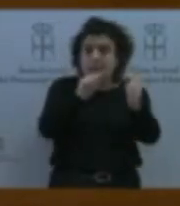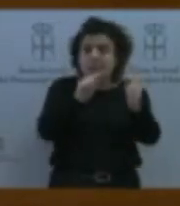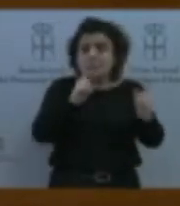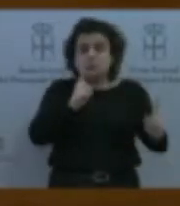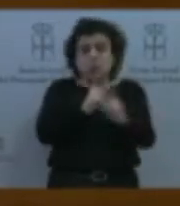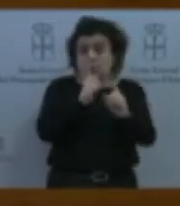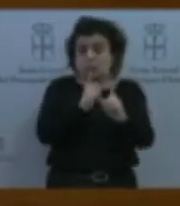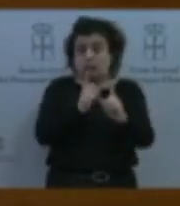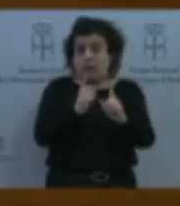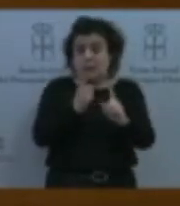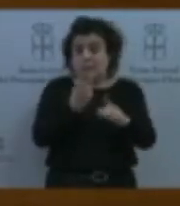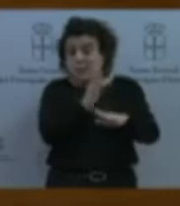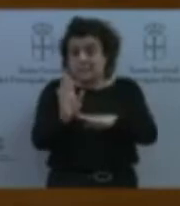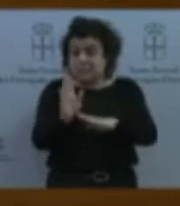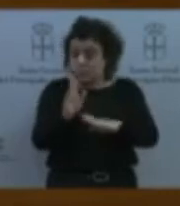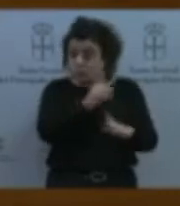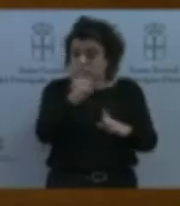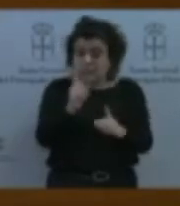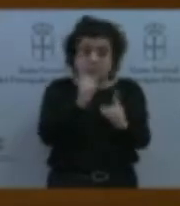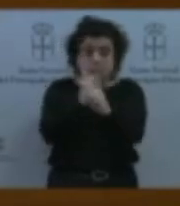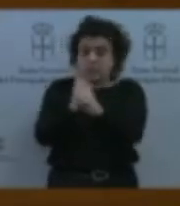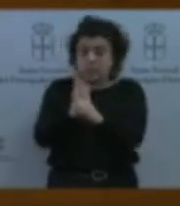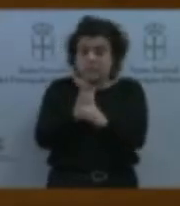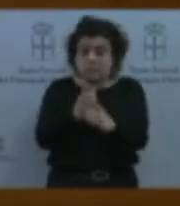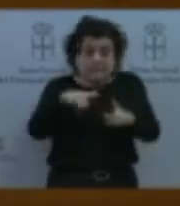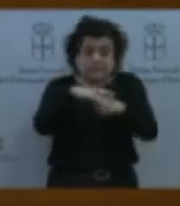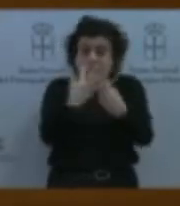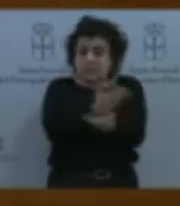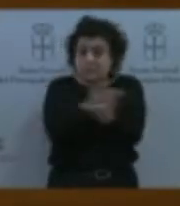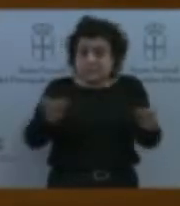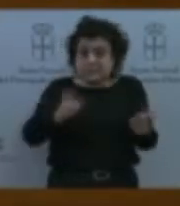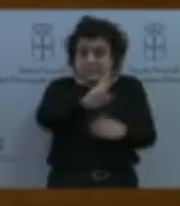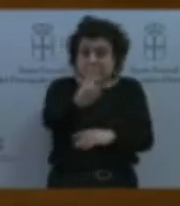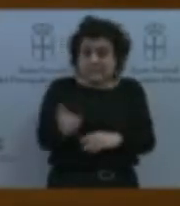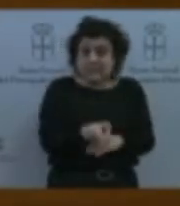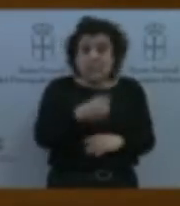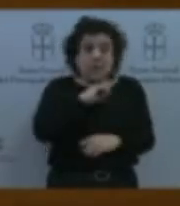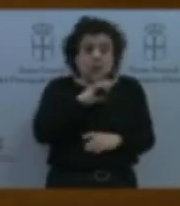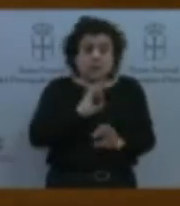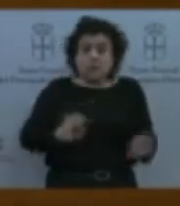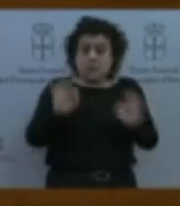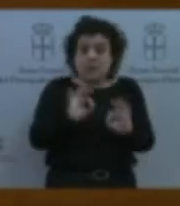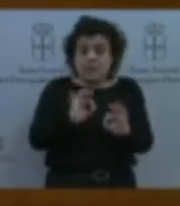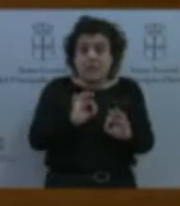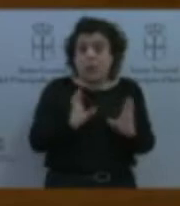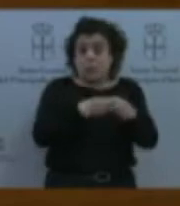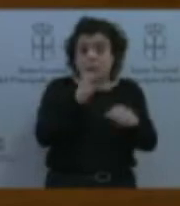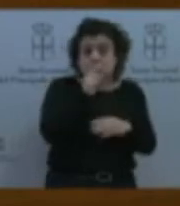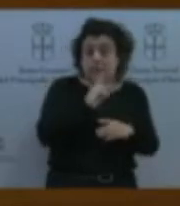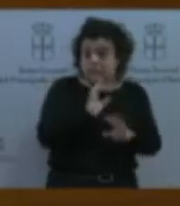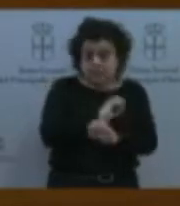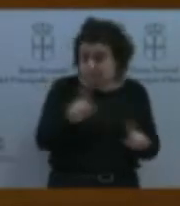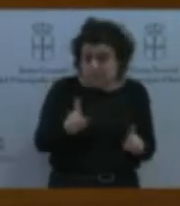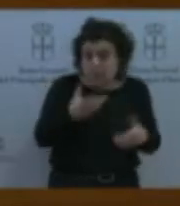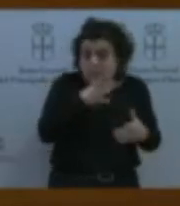situaciones, pero no hay nadie contento. Ni el Partido Socialista, porque después va a justificar por qué son los incumplimientos. Por lo tanto, aquí con los presupuestos no hay nadie